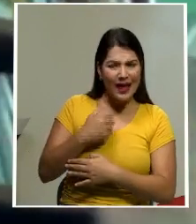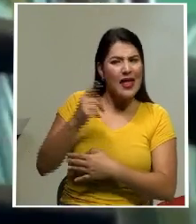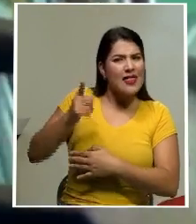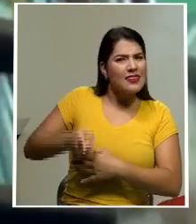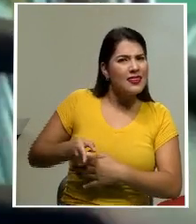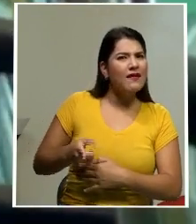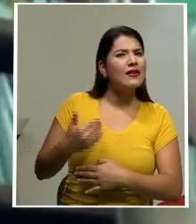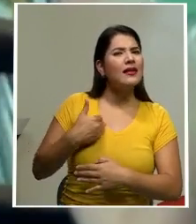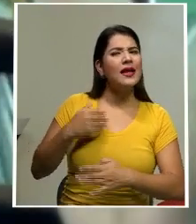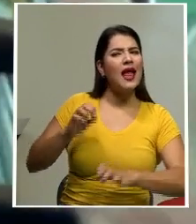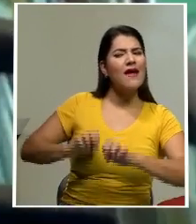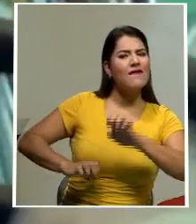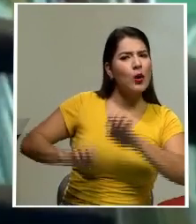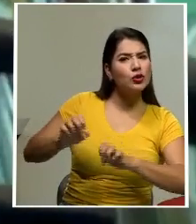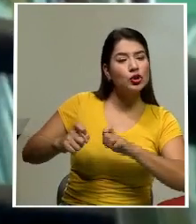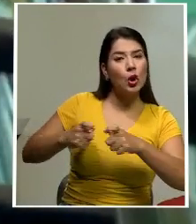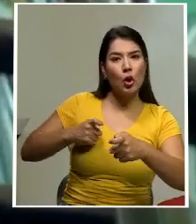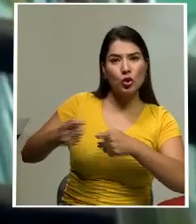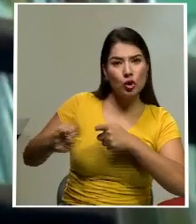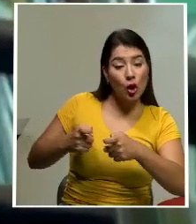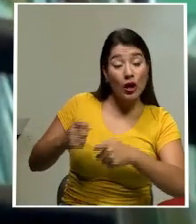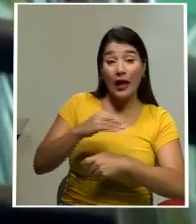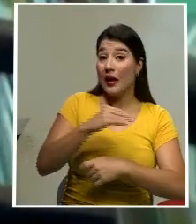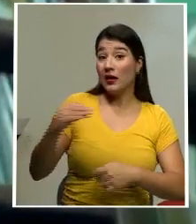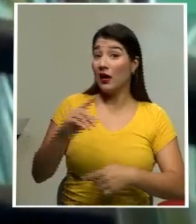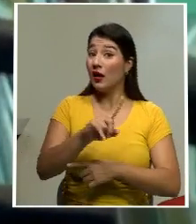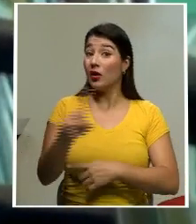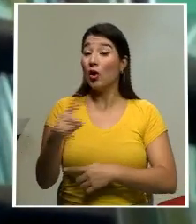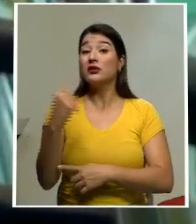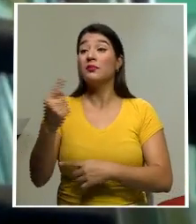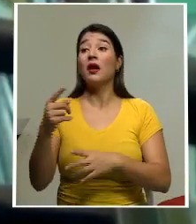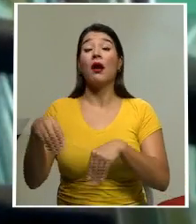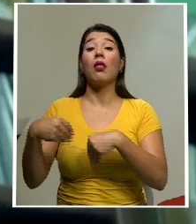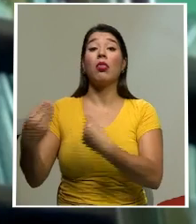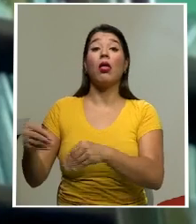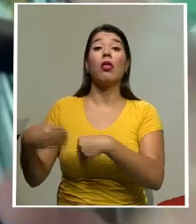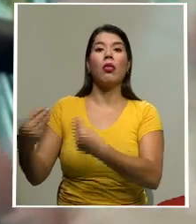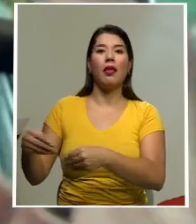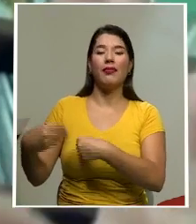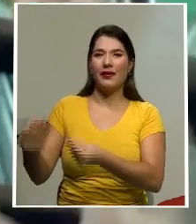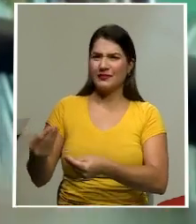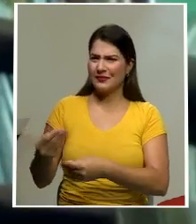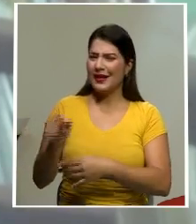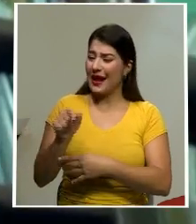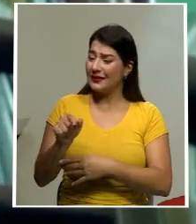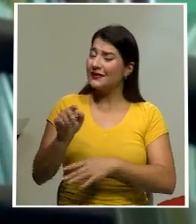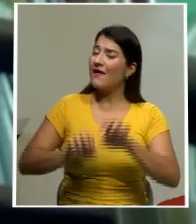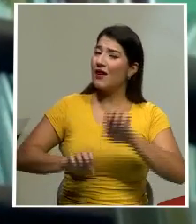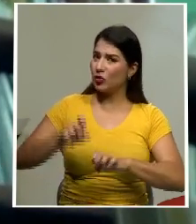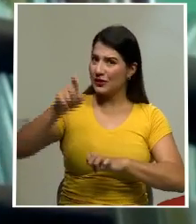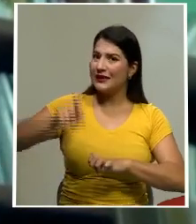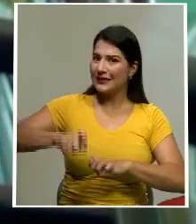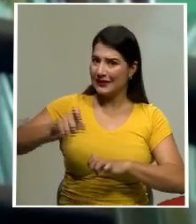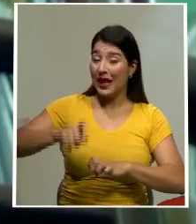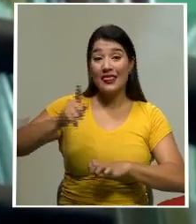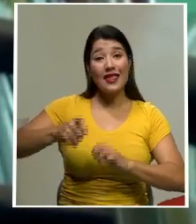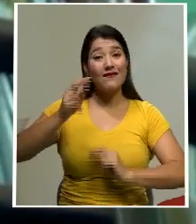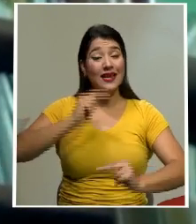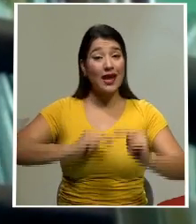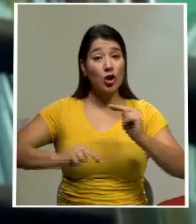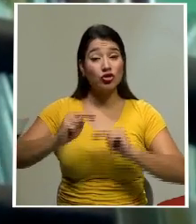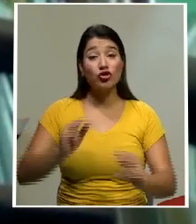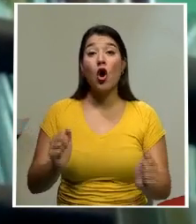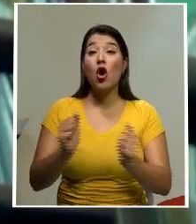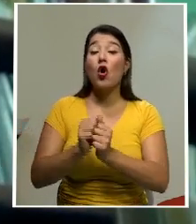medidos y evaluados y no esperar simplemente que se ejecuten. La evaluación es un factor fundamental. Hay que negociar con el fondo